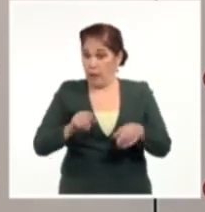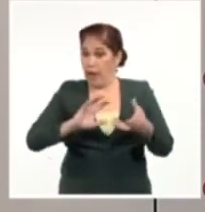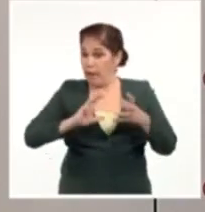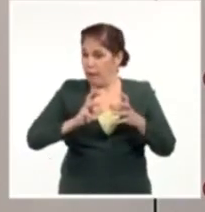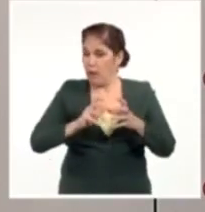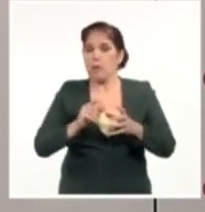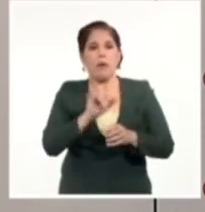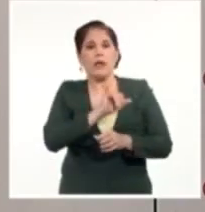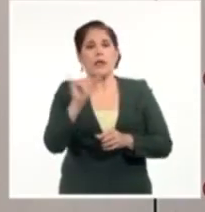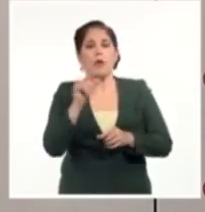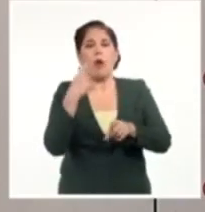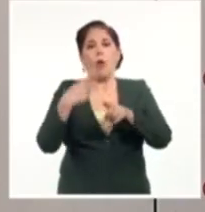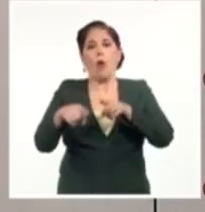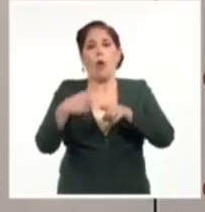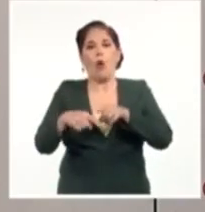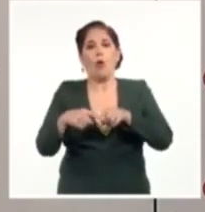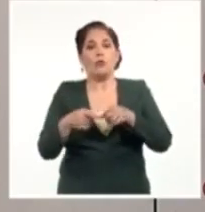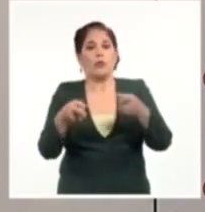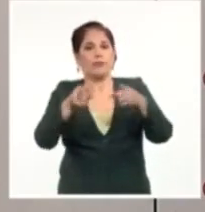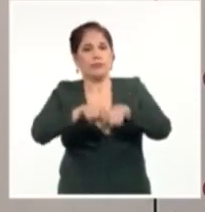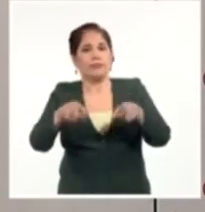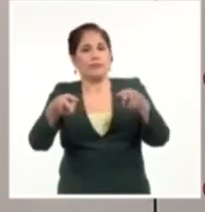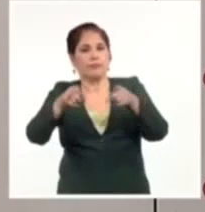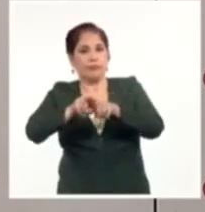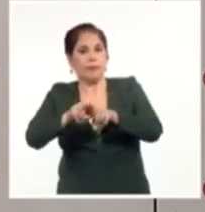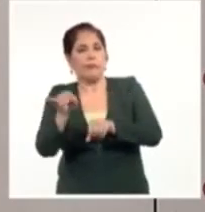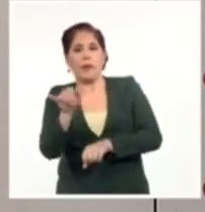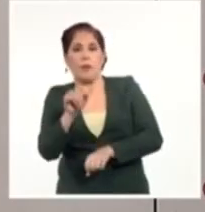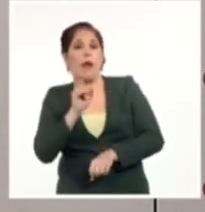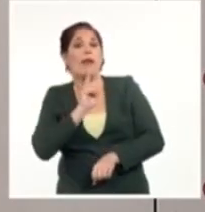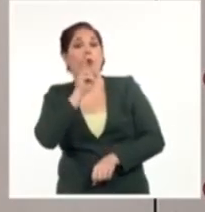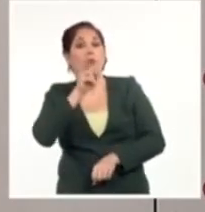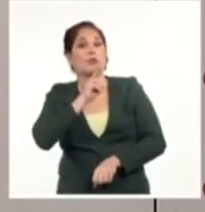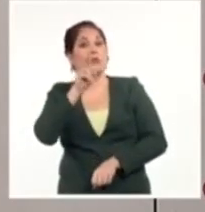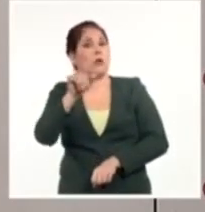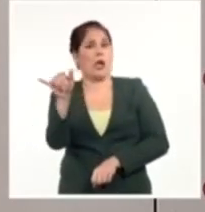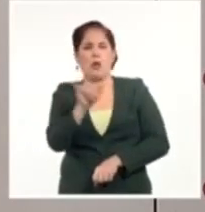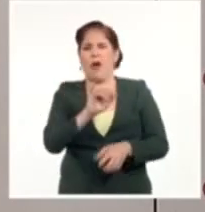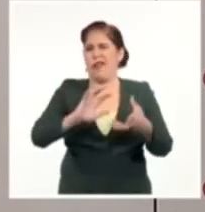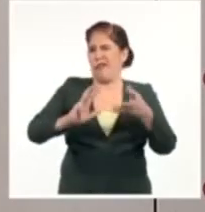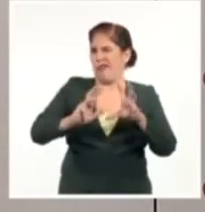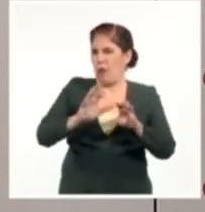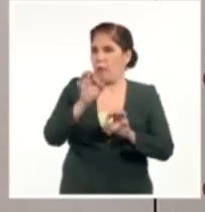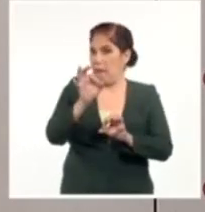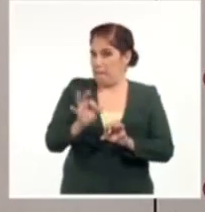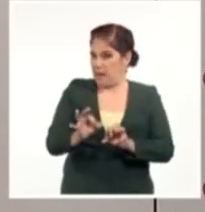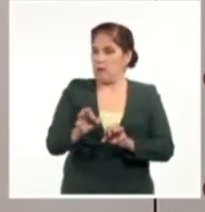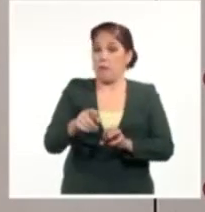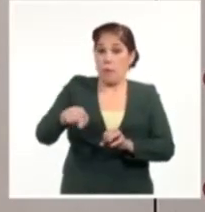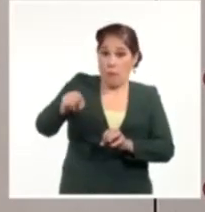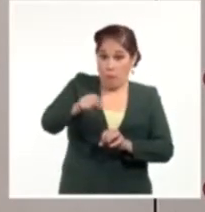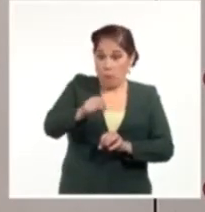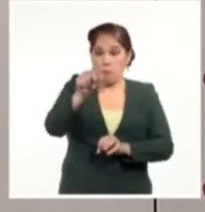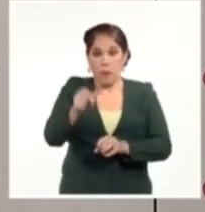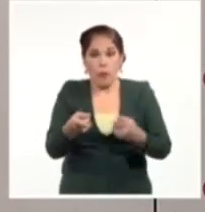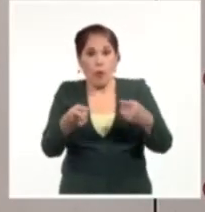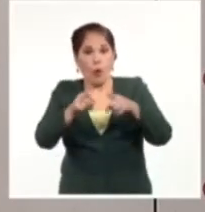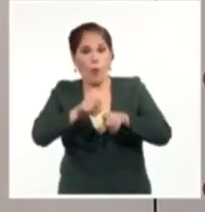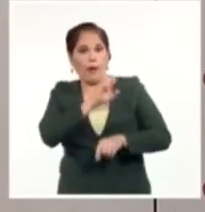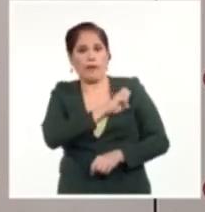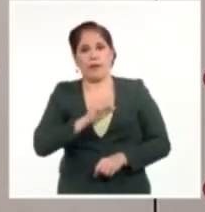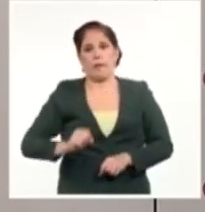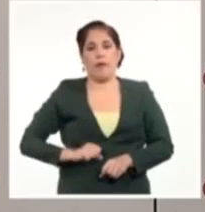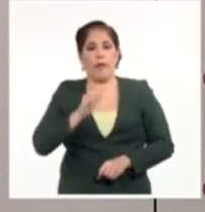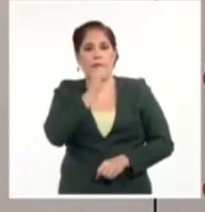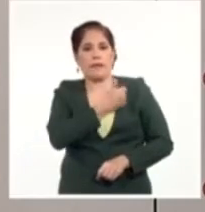ya exportable. En Honduras, la izquierdista Xiomara Castro ha optado también por el estado de excepción que ya lleva desde inicios de diciembre